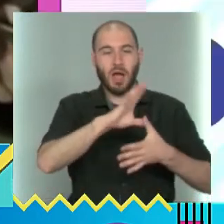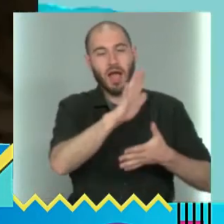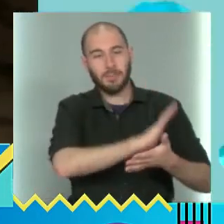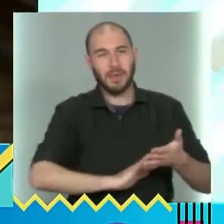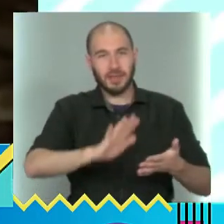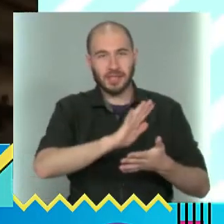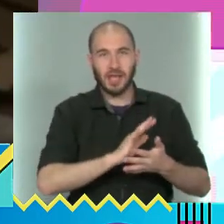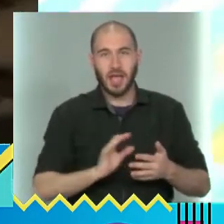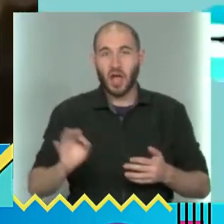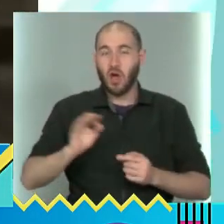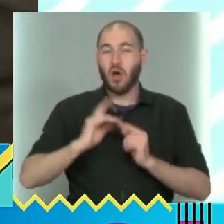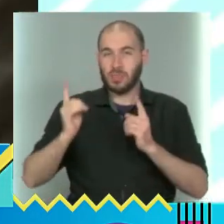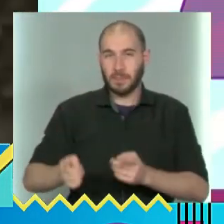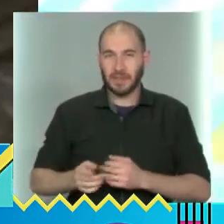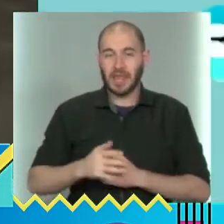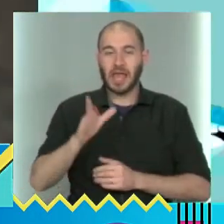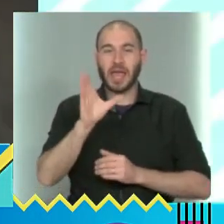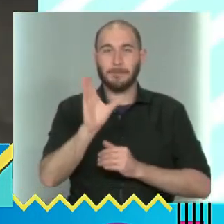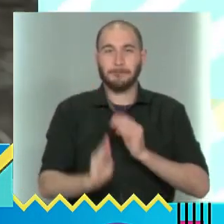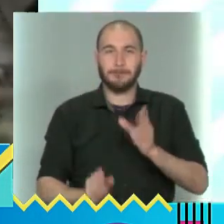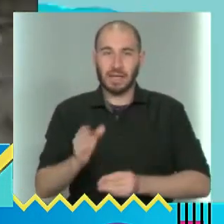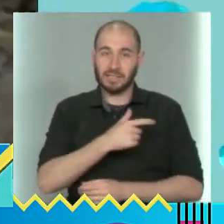e inclusive de los mismos estados